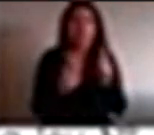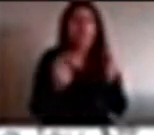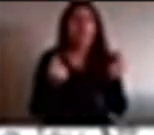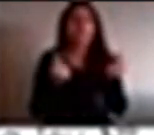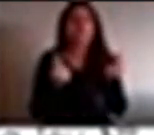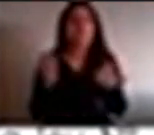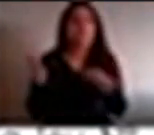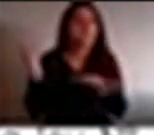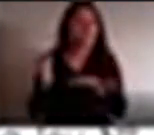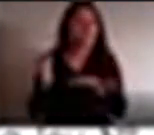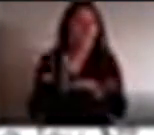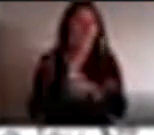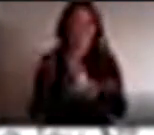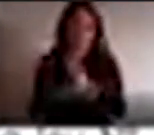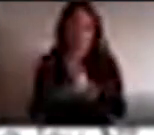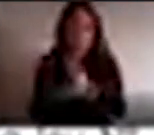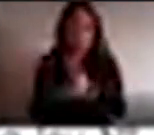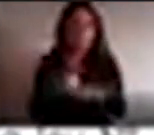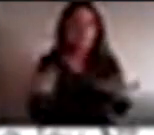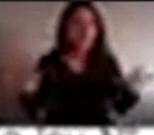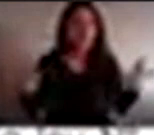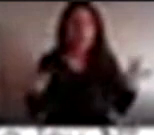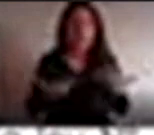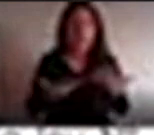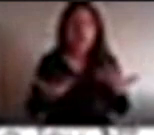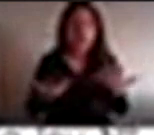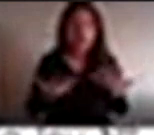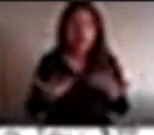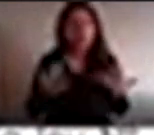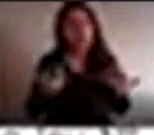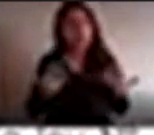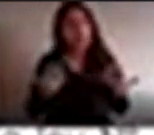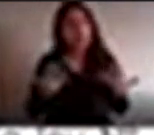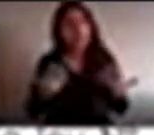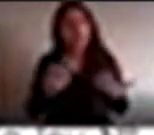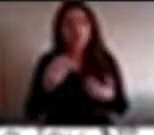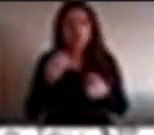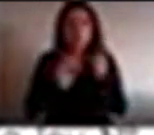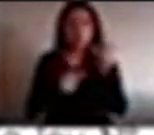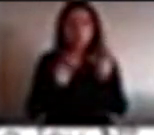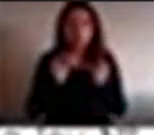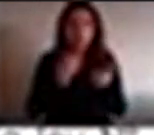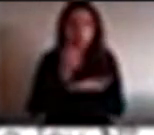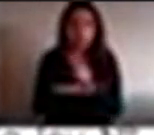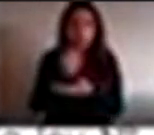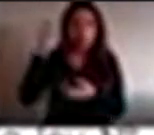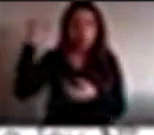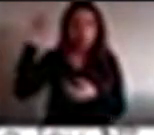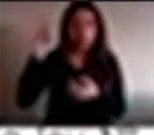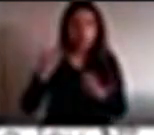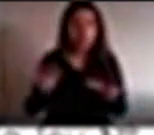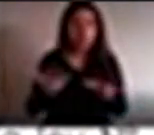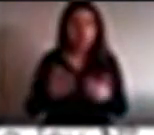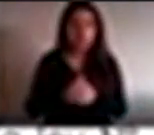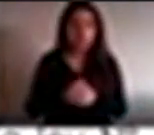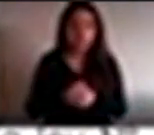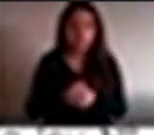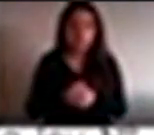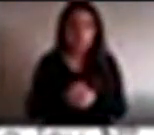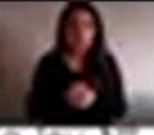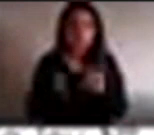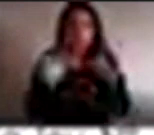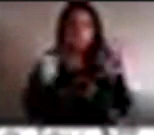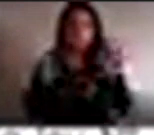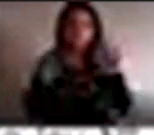o la remuneración más bien que recibe el trabajador con discapacidad de Chile, les puedo señalar que esta varía alrededor de